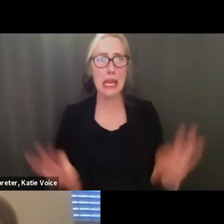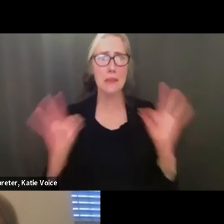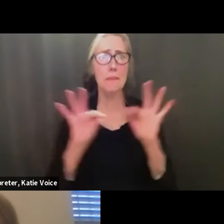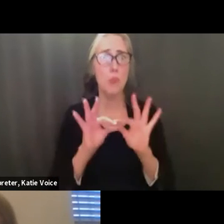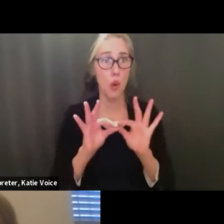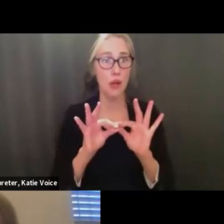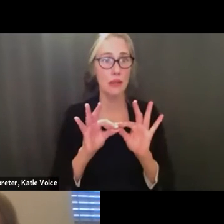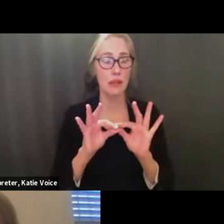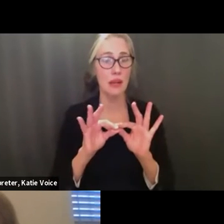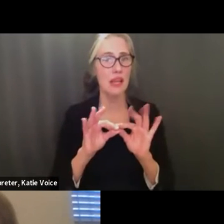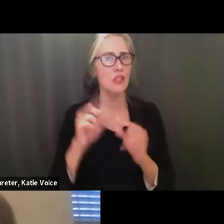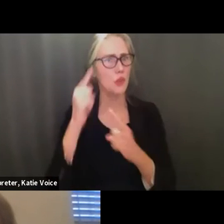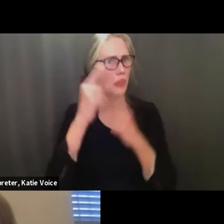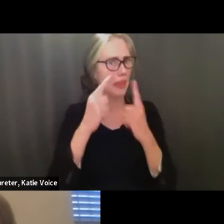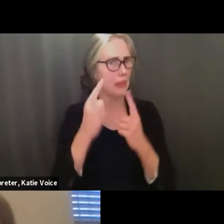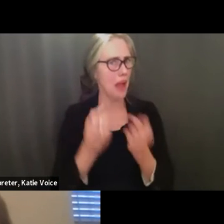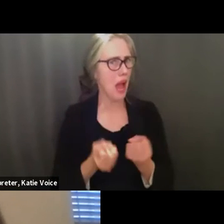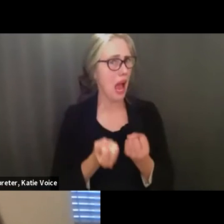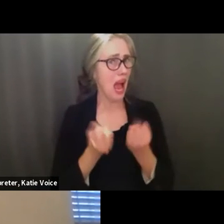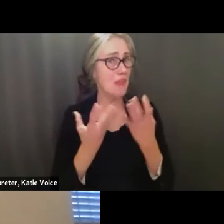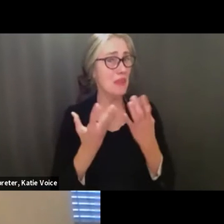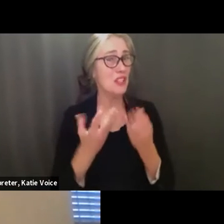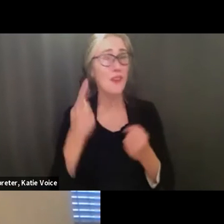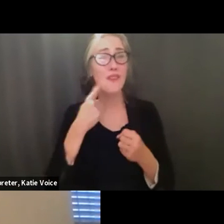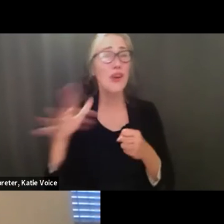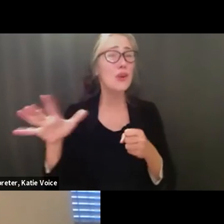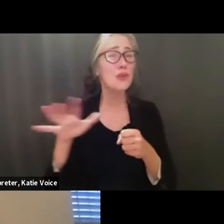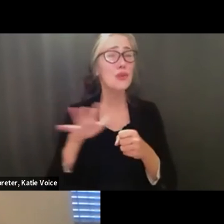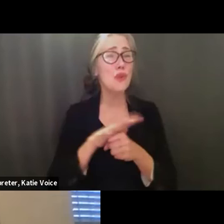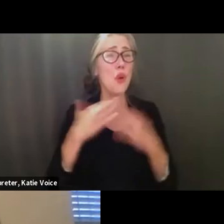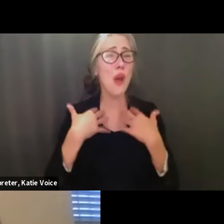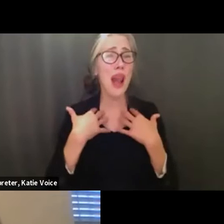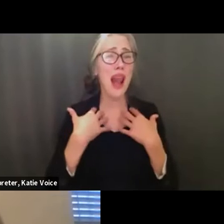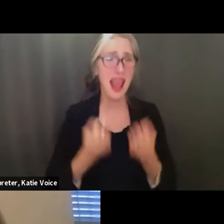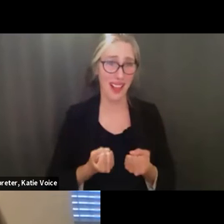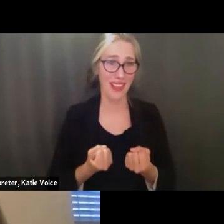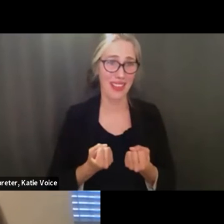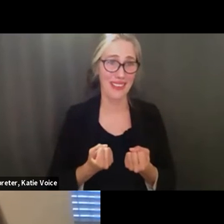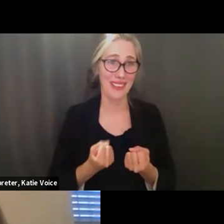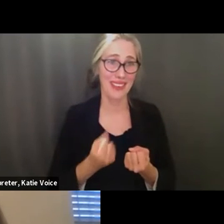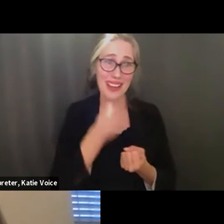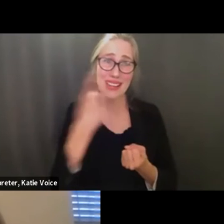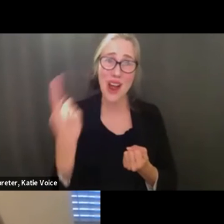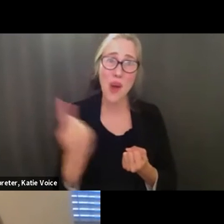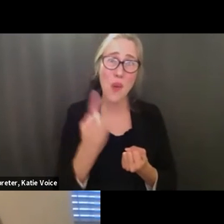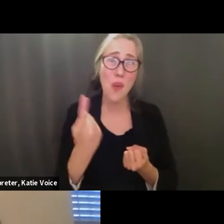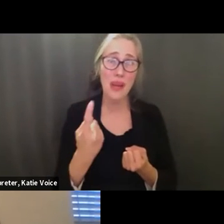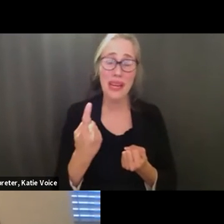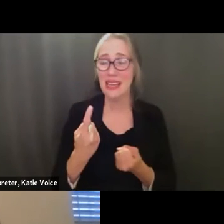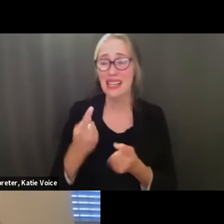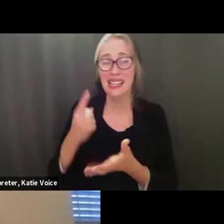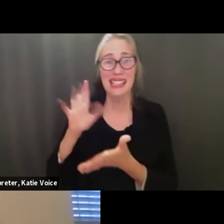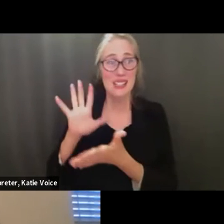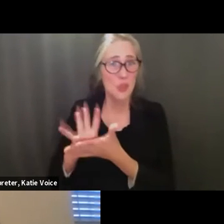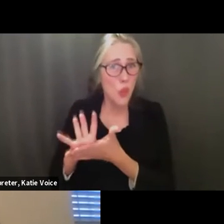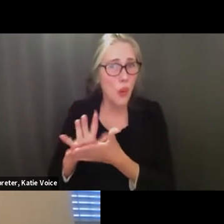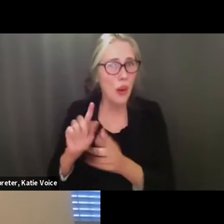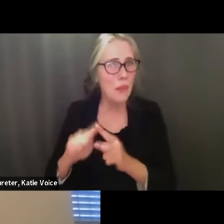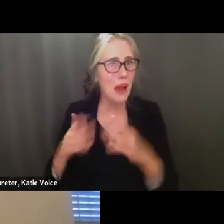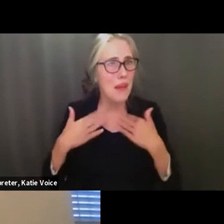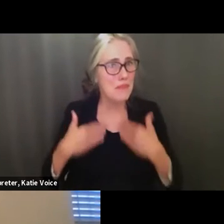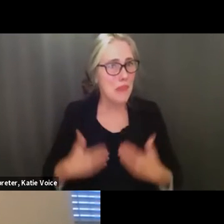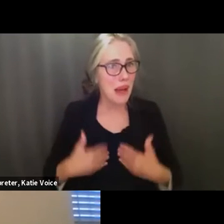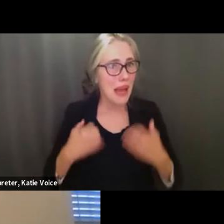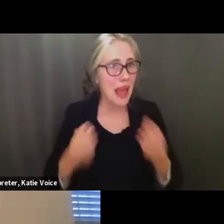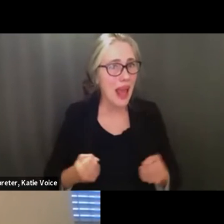Además, es muy importante para nosotros que pensemos en la salud completa de los estudiantes y queremos apoyar la